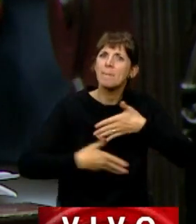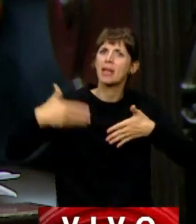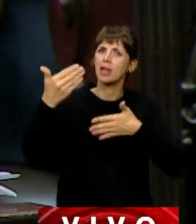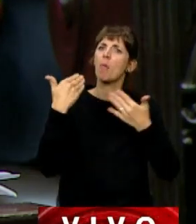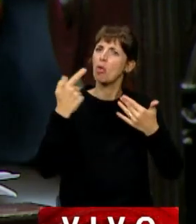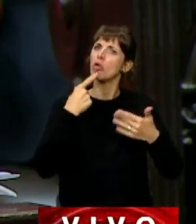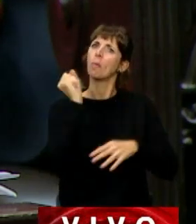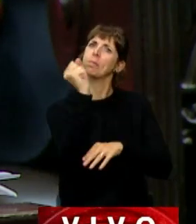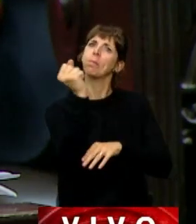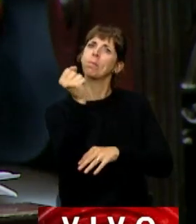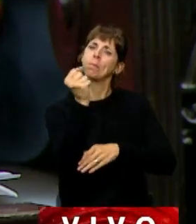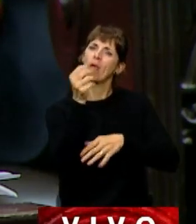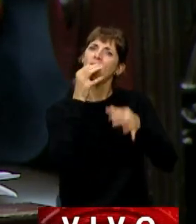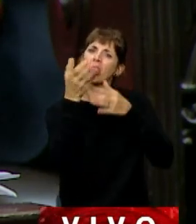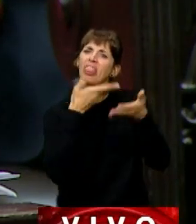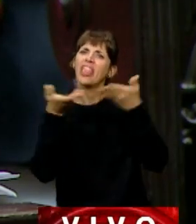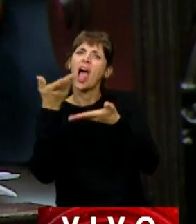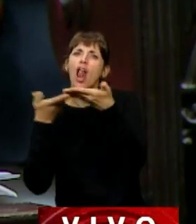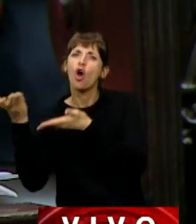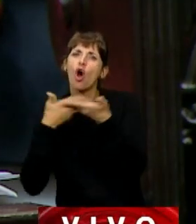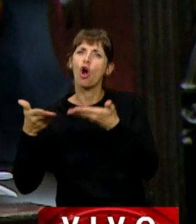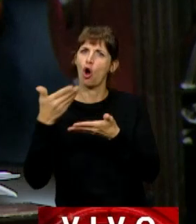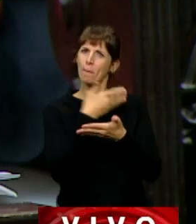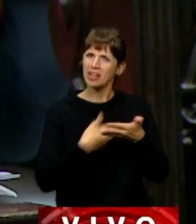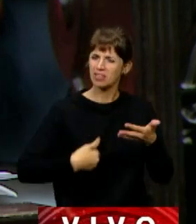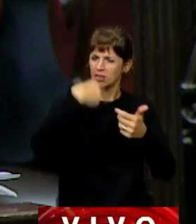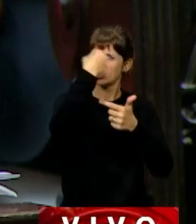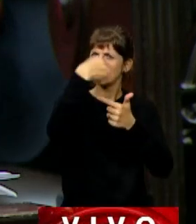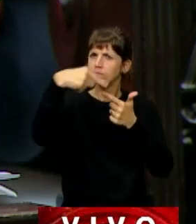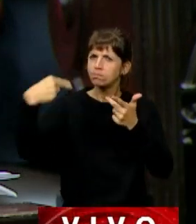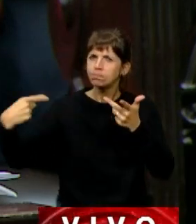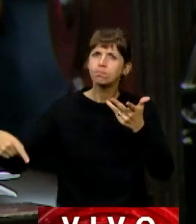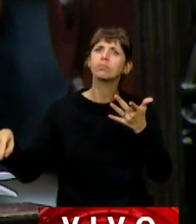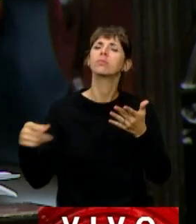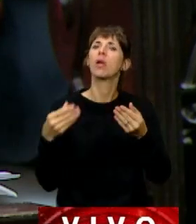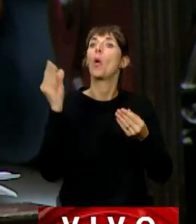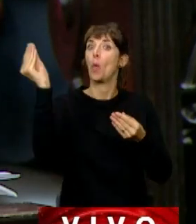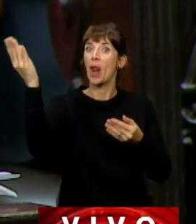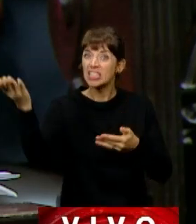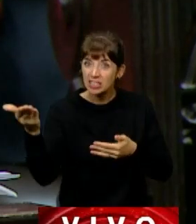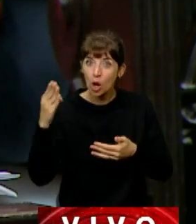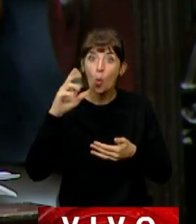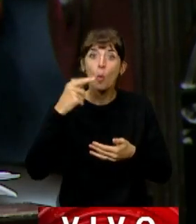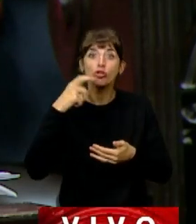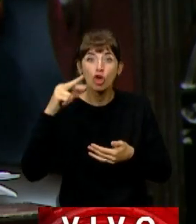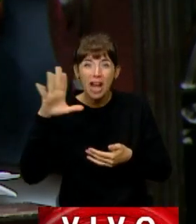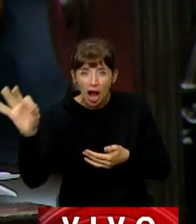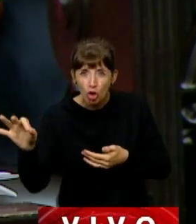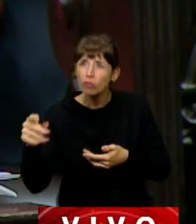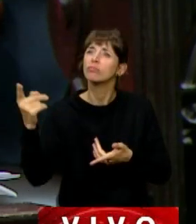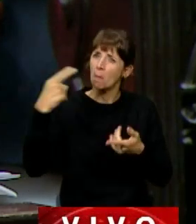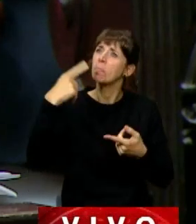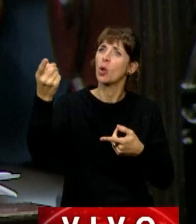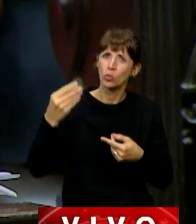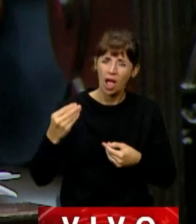diálogo con todos los sectores y gobernantes de la propia región? Brasil, Bolsonaro. Pregúntele a